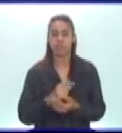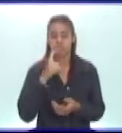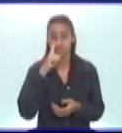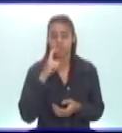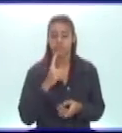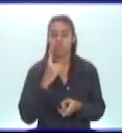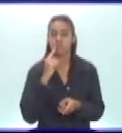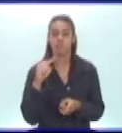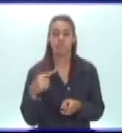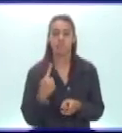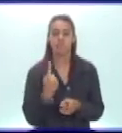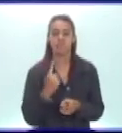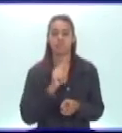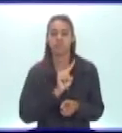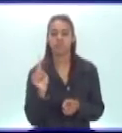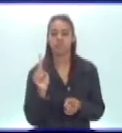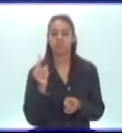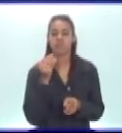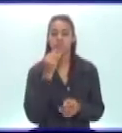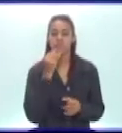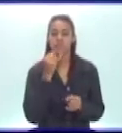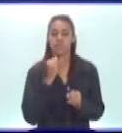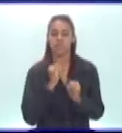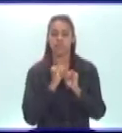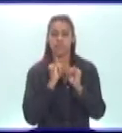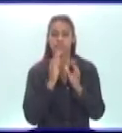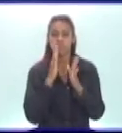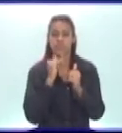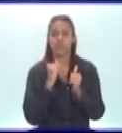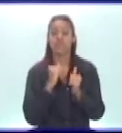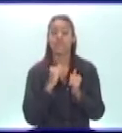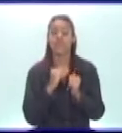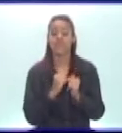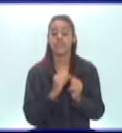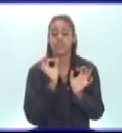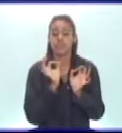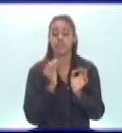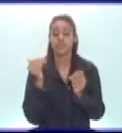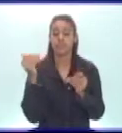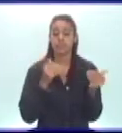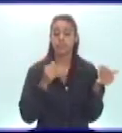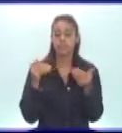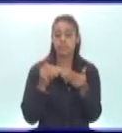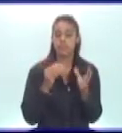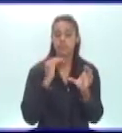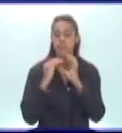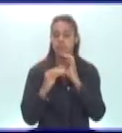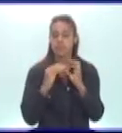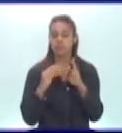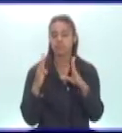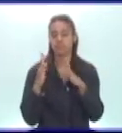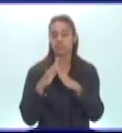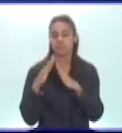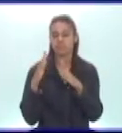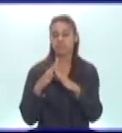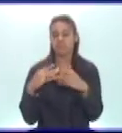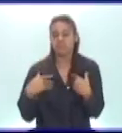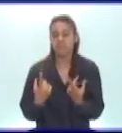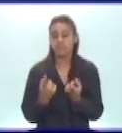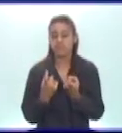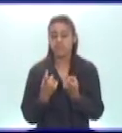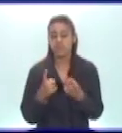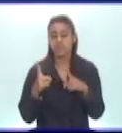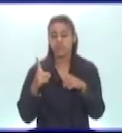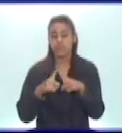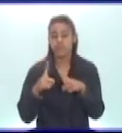estar desinformado, hacerlo partícipe de las conversaciones que suceden en el hogar, de qué necesitamos en el hogar, en qué